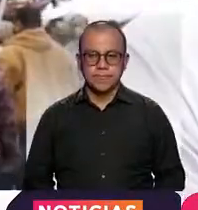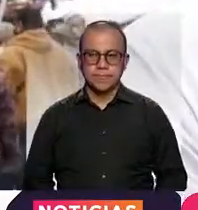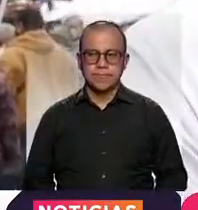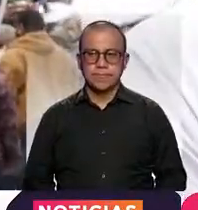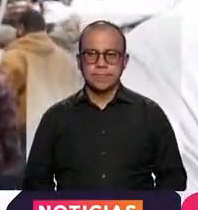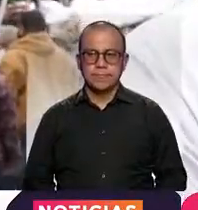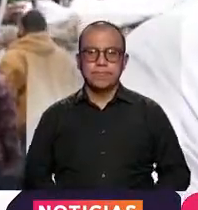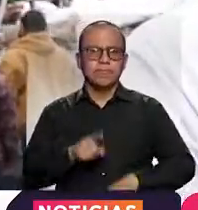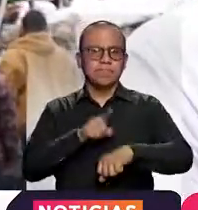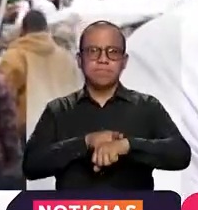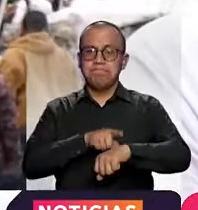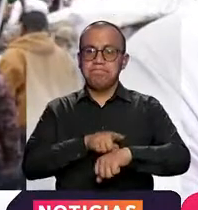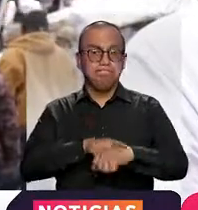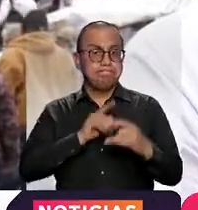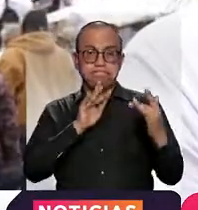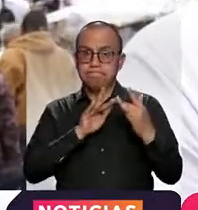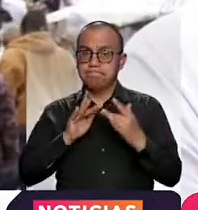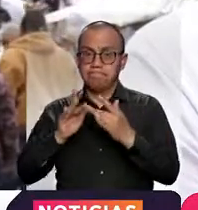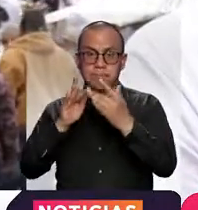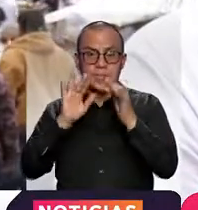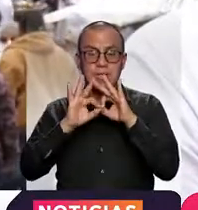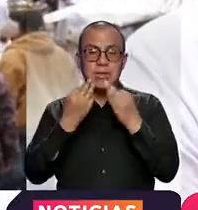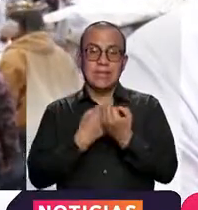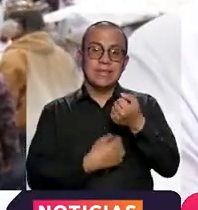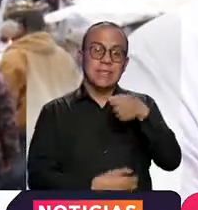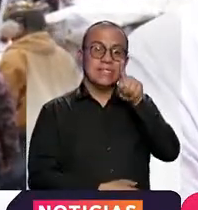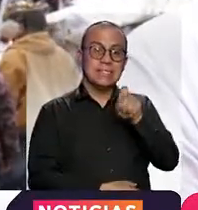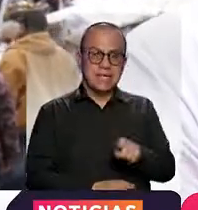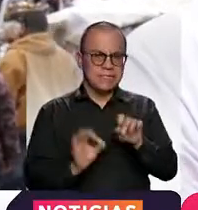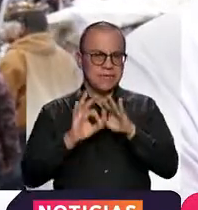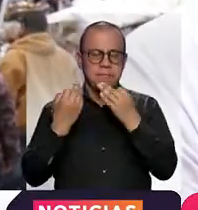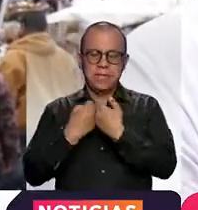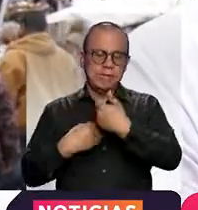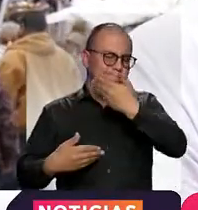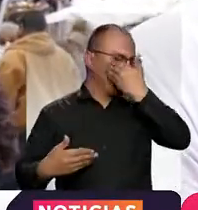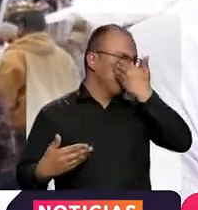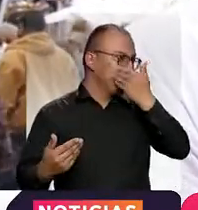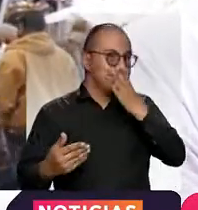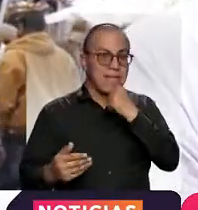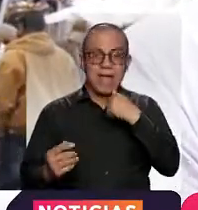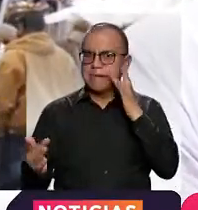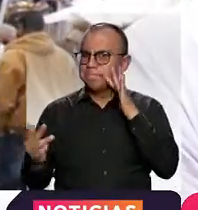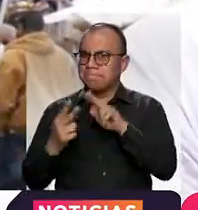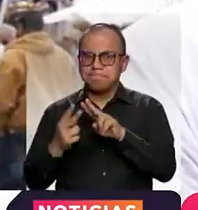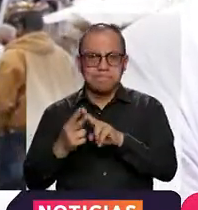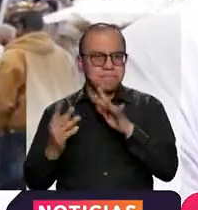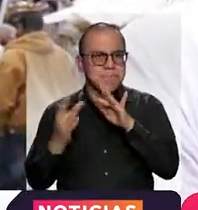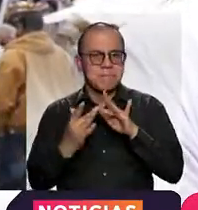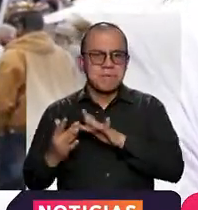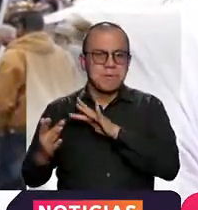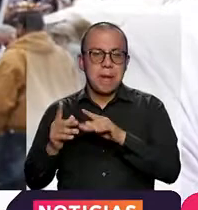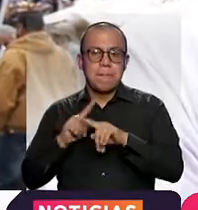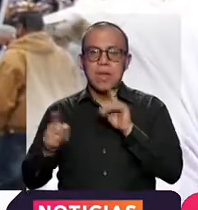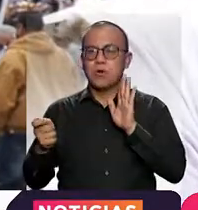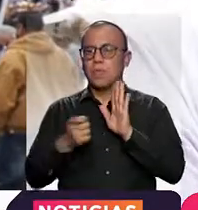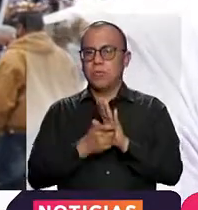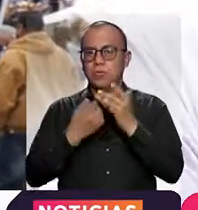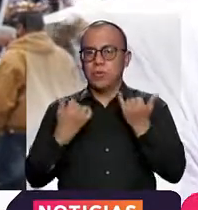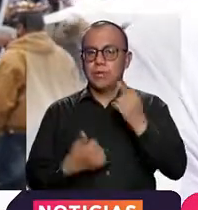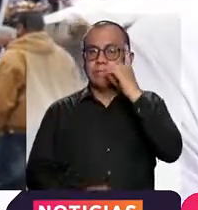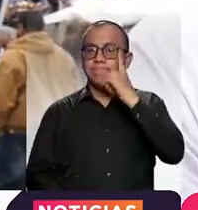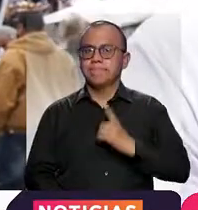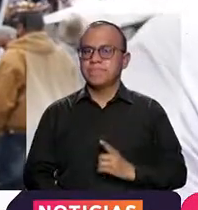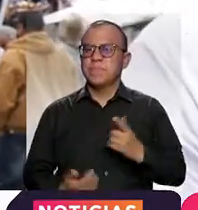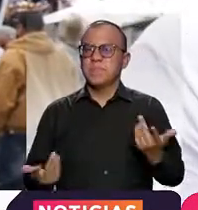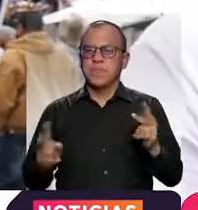Duré mucho tiempo sin tener contacto con mi familia, duré 16 años sin verlos ni saber de ellos, pero igual la decisión